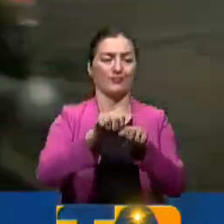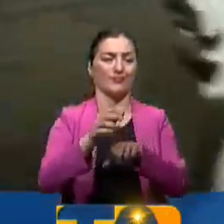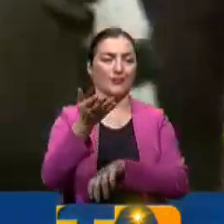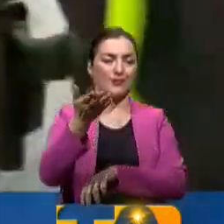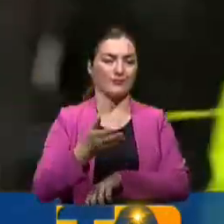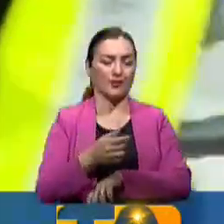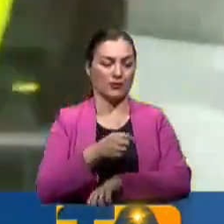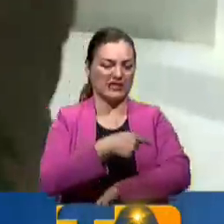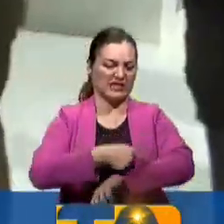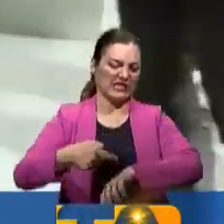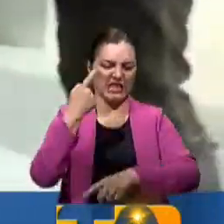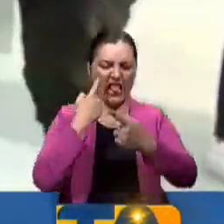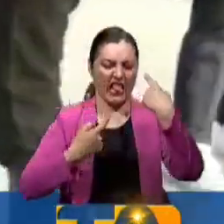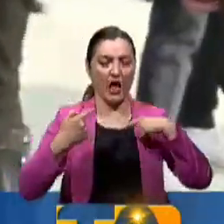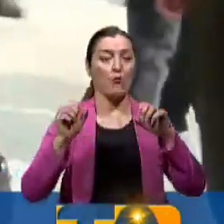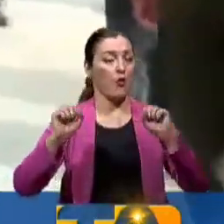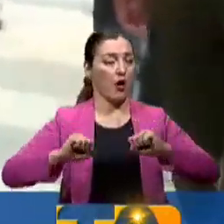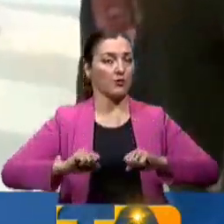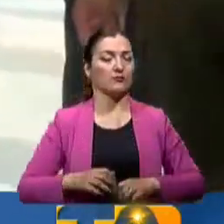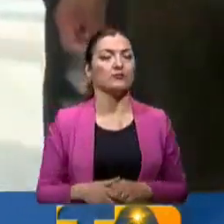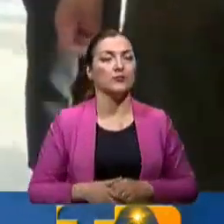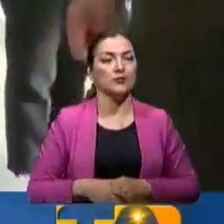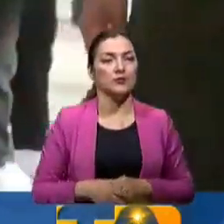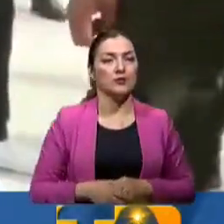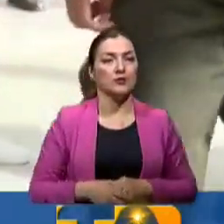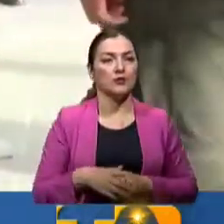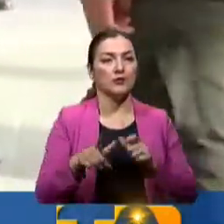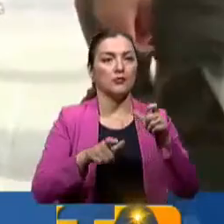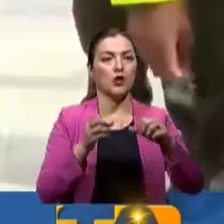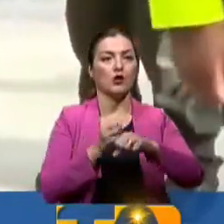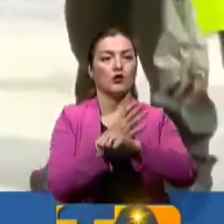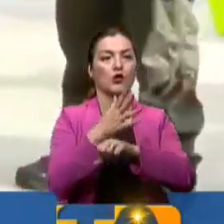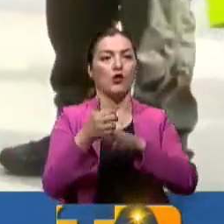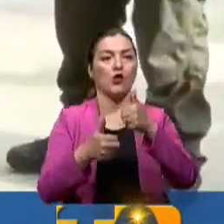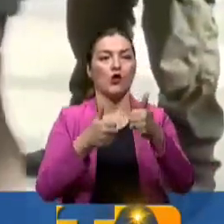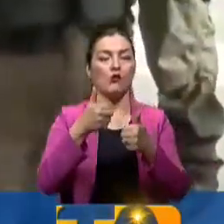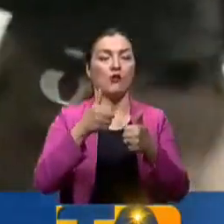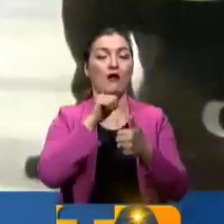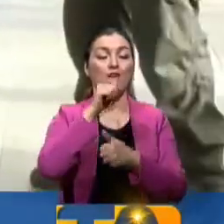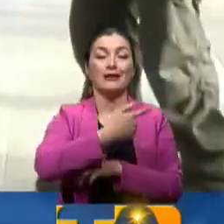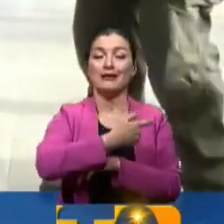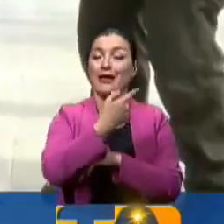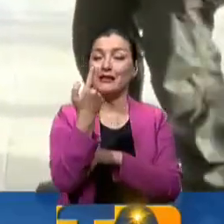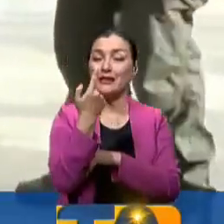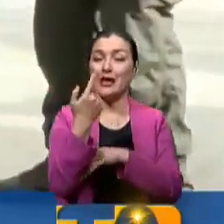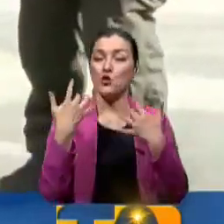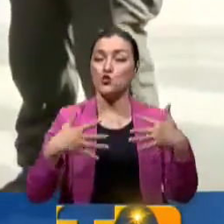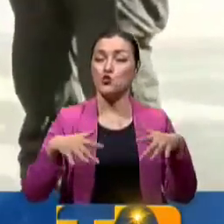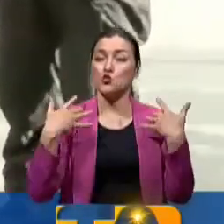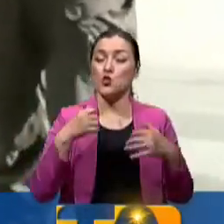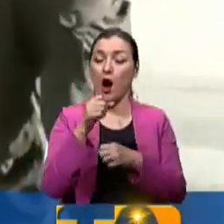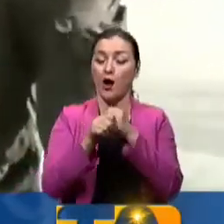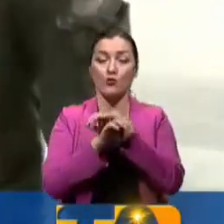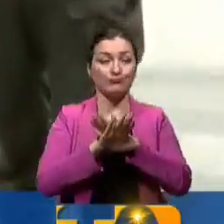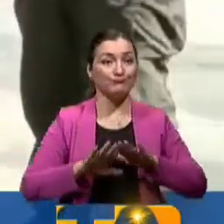o lesión contra alguna víctima, ¿no? Finalmente, ¿cuál sería la recomendación a las personas? Estamos a días de cerrar el año, seguramente hay